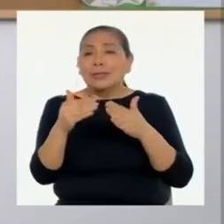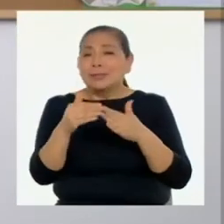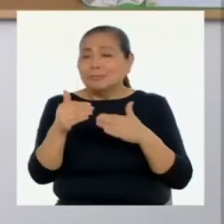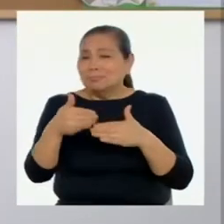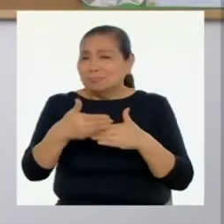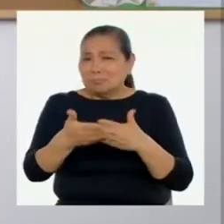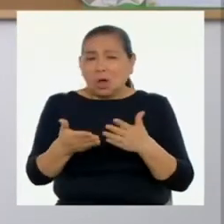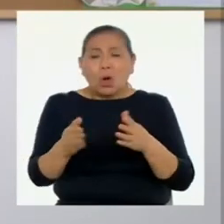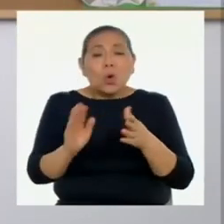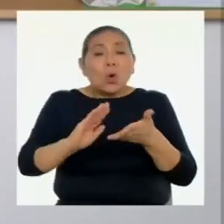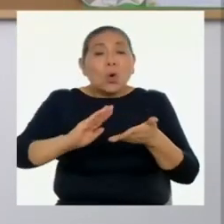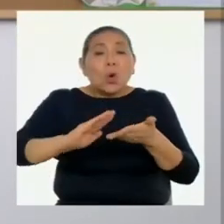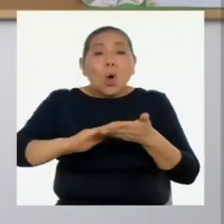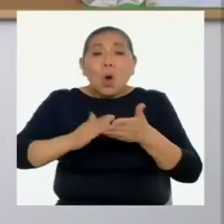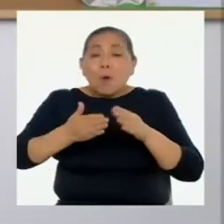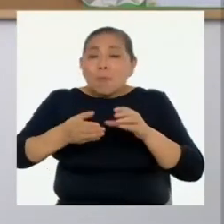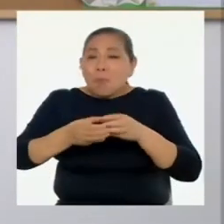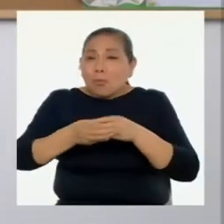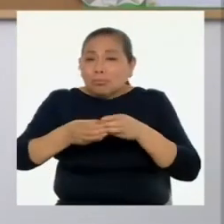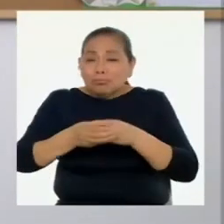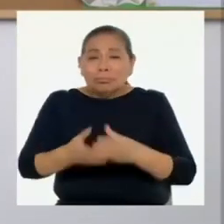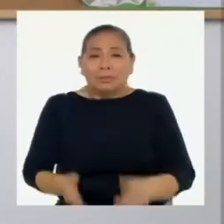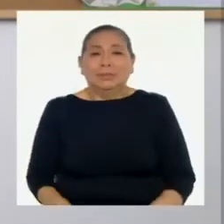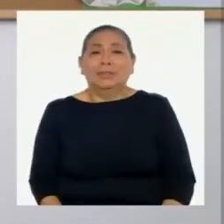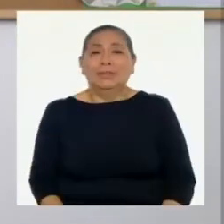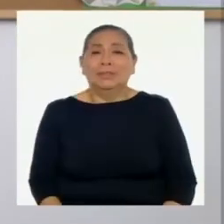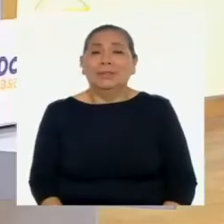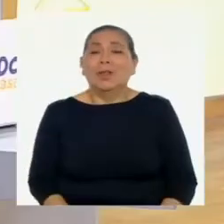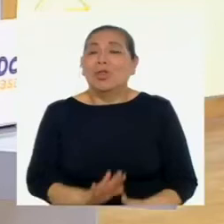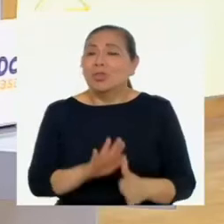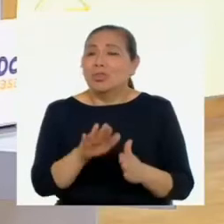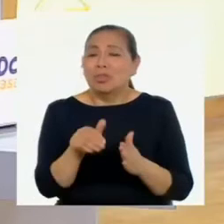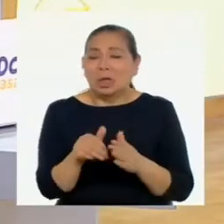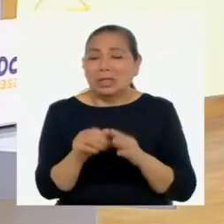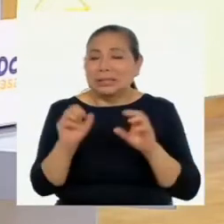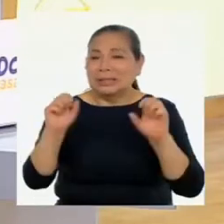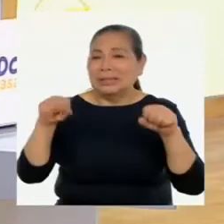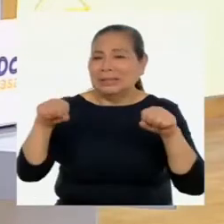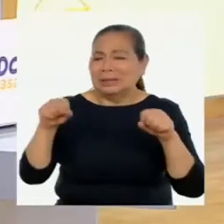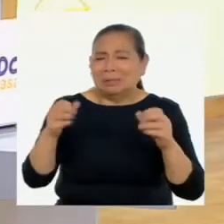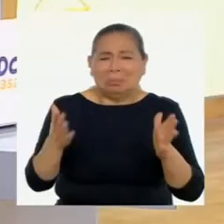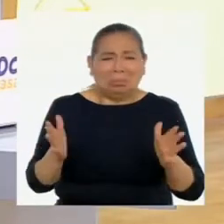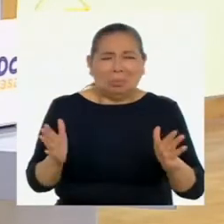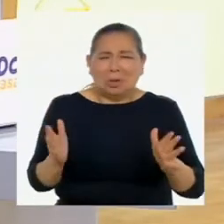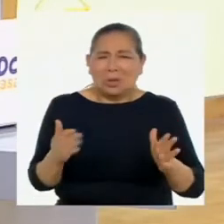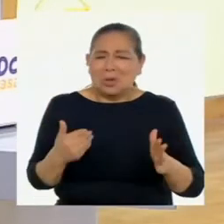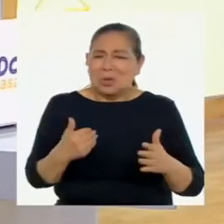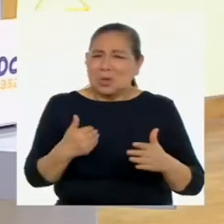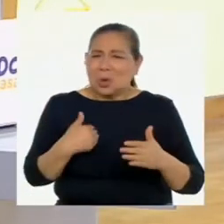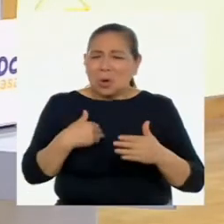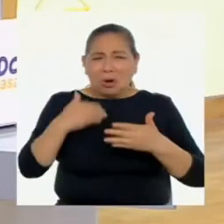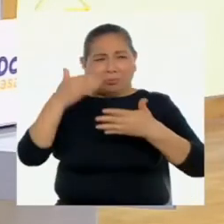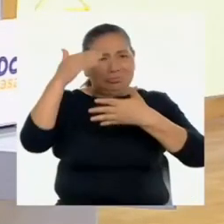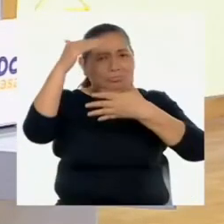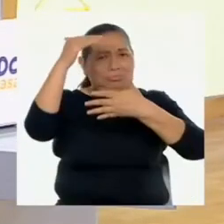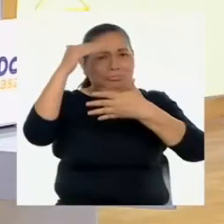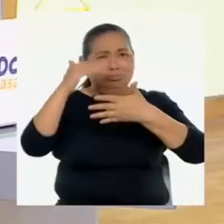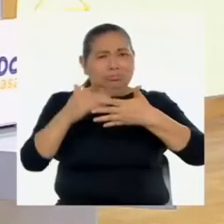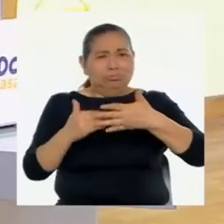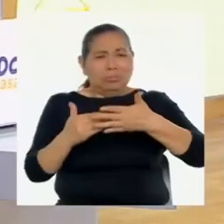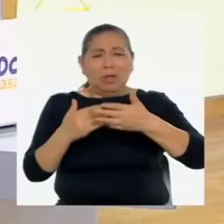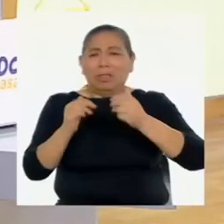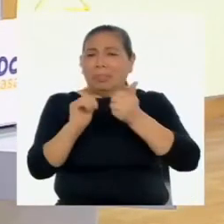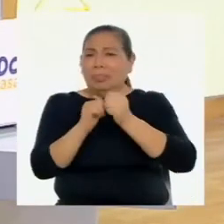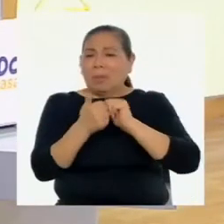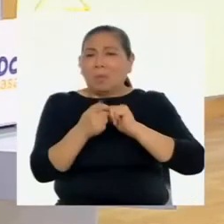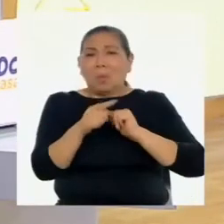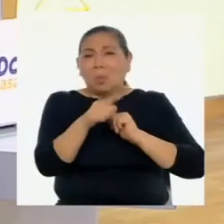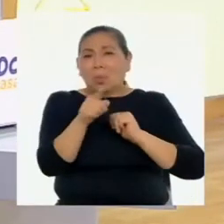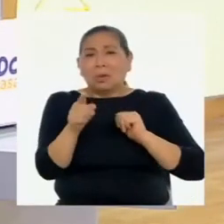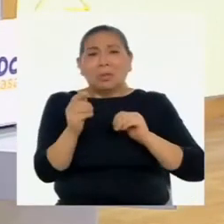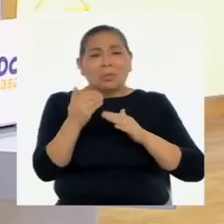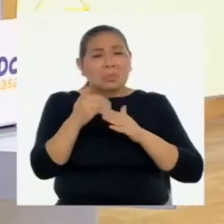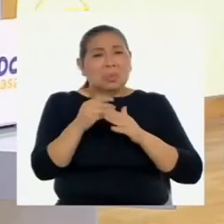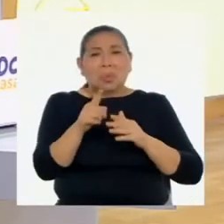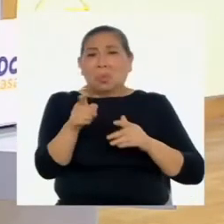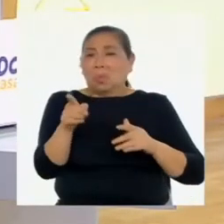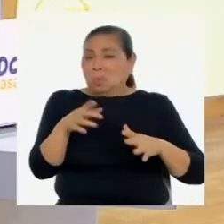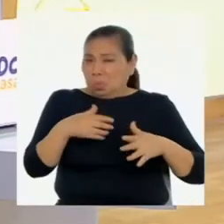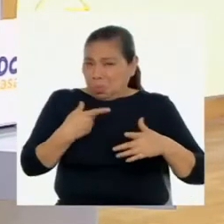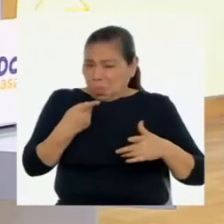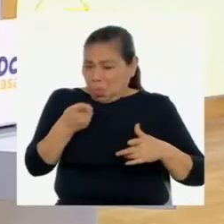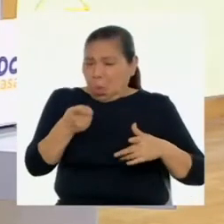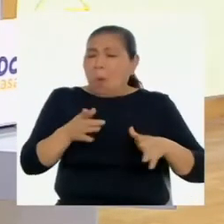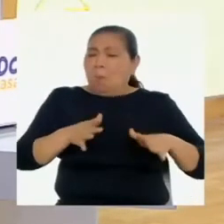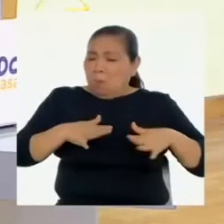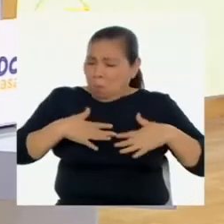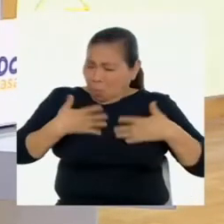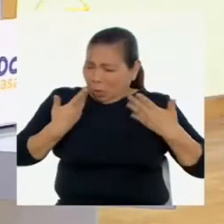distrito, comunidad, en nuestro país en general. Sí, no porque yo esté haciendo mi afiche relacionado a los deportes, significa que ustedes